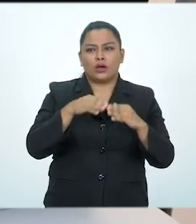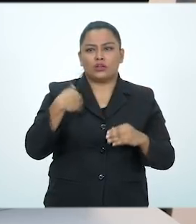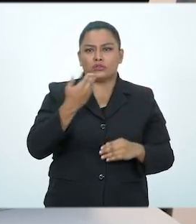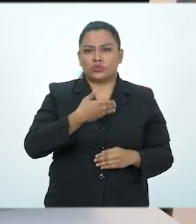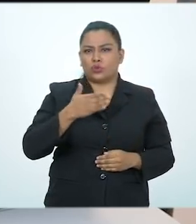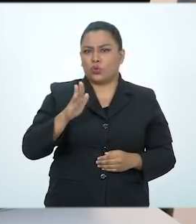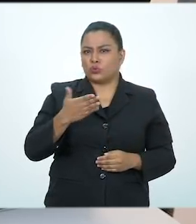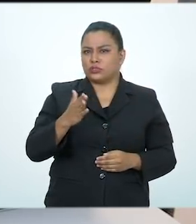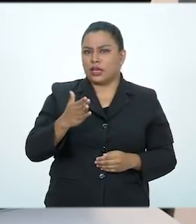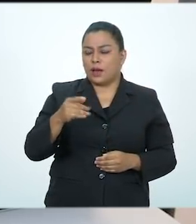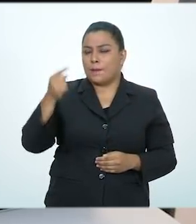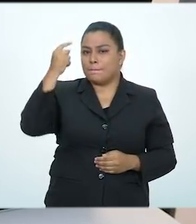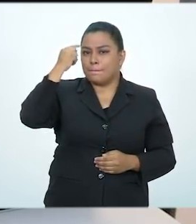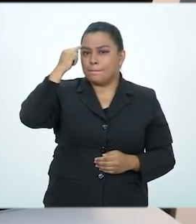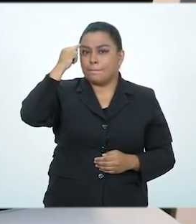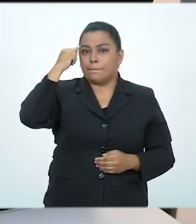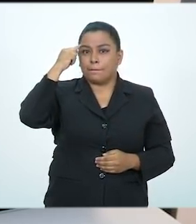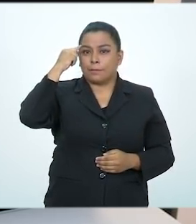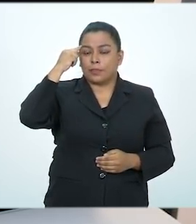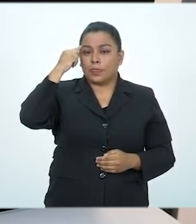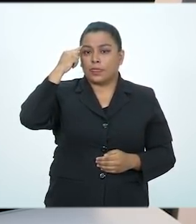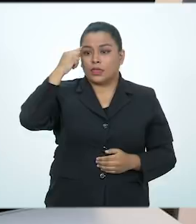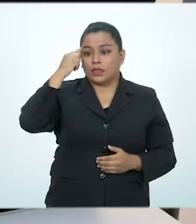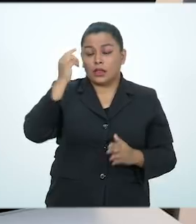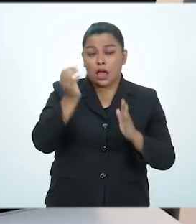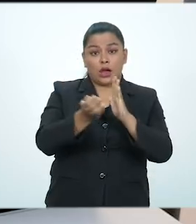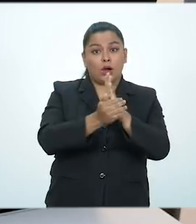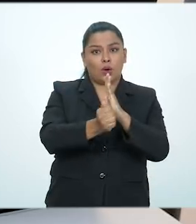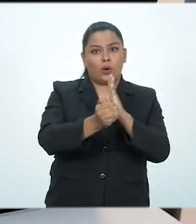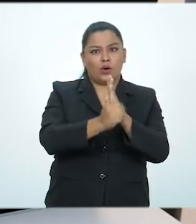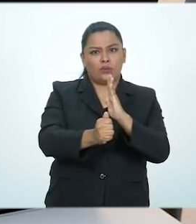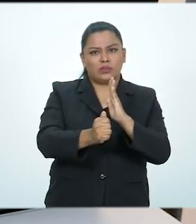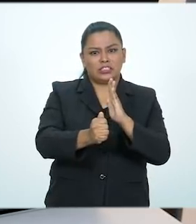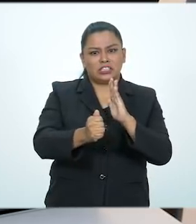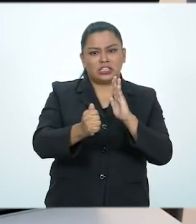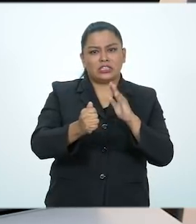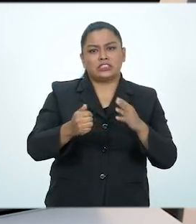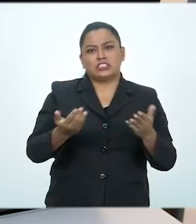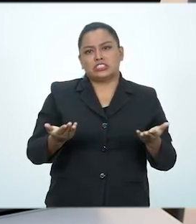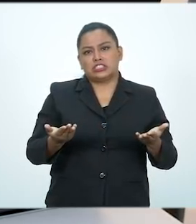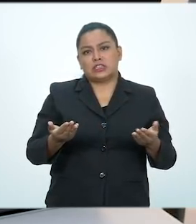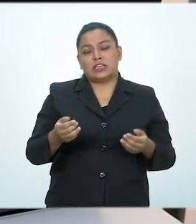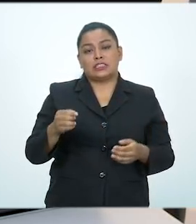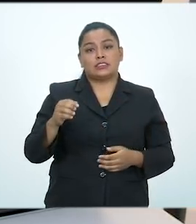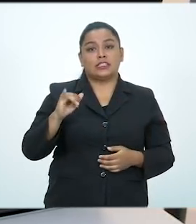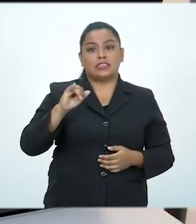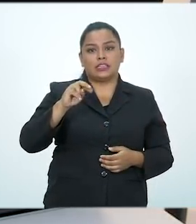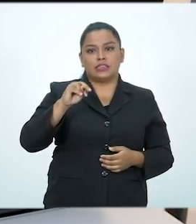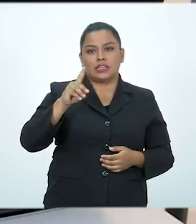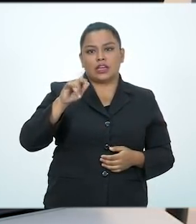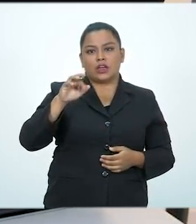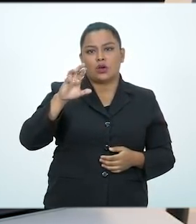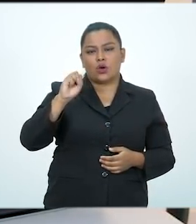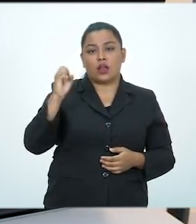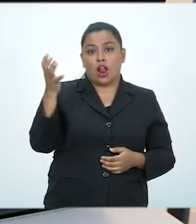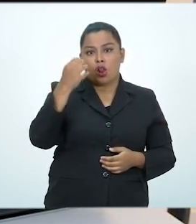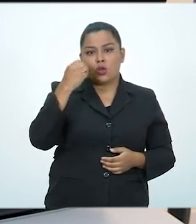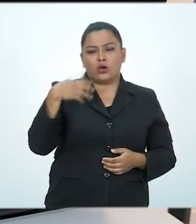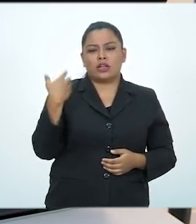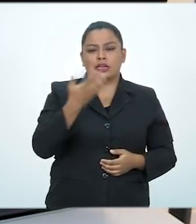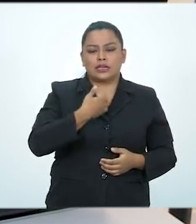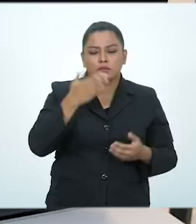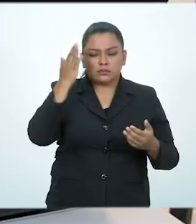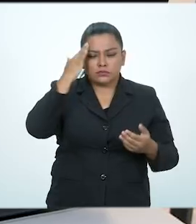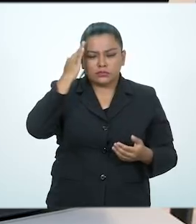cuando utilizamos y reflexionamos sobre las competencias, habilidades e indicadores de logro que